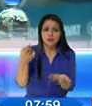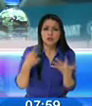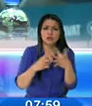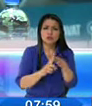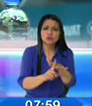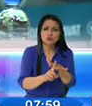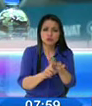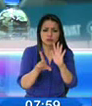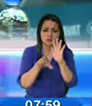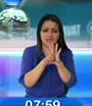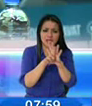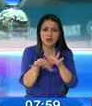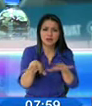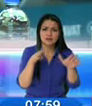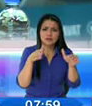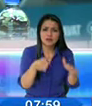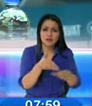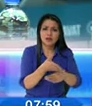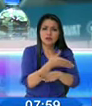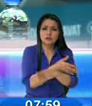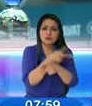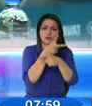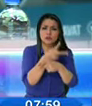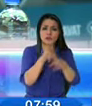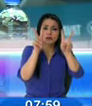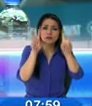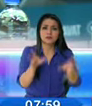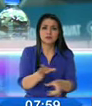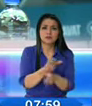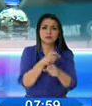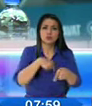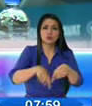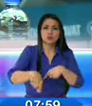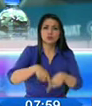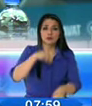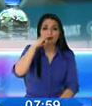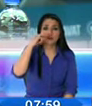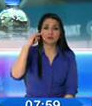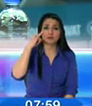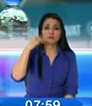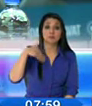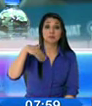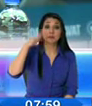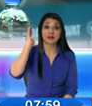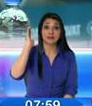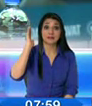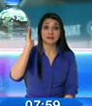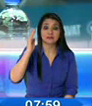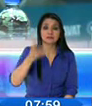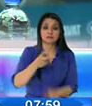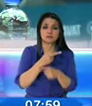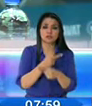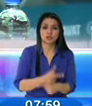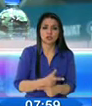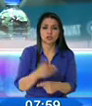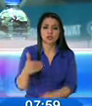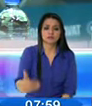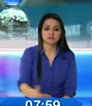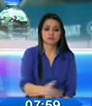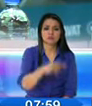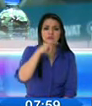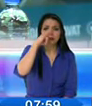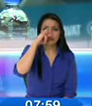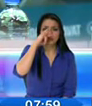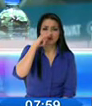de políticas en prevención de materia de seguridad vial infantil, específicamente dirigidas a proteger a los más pequeños